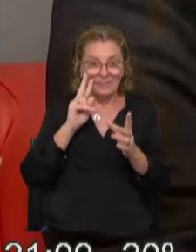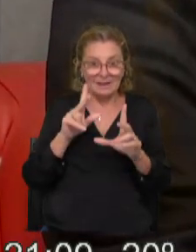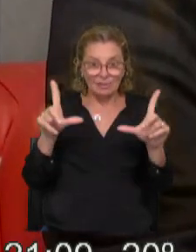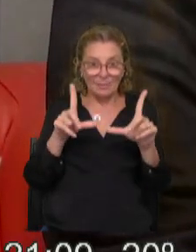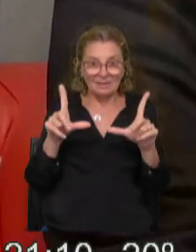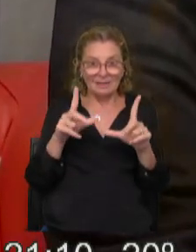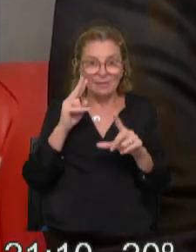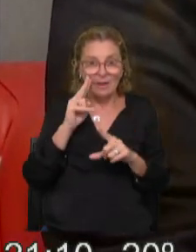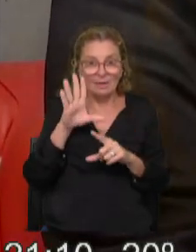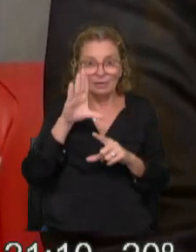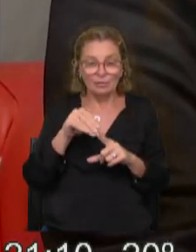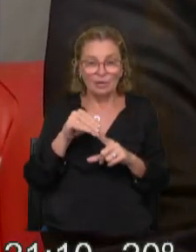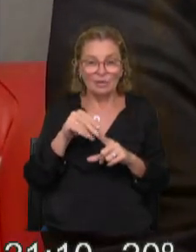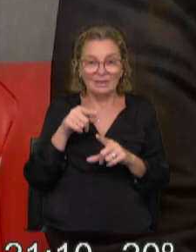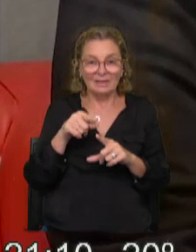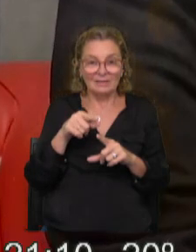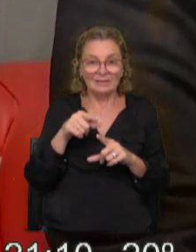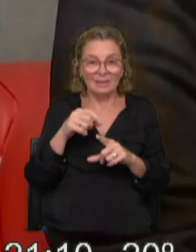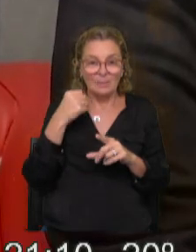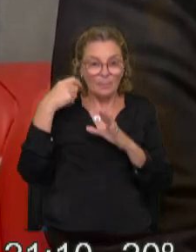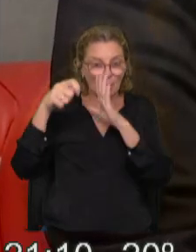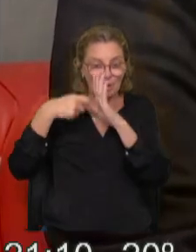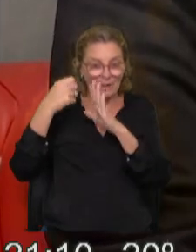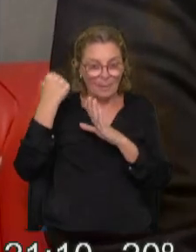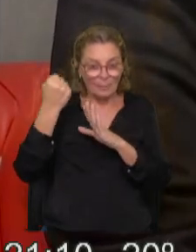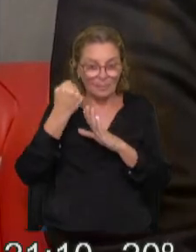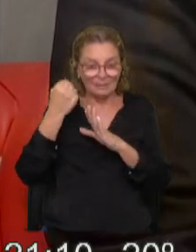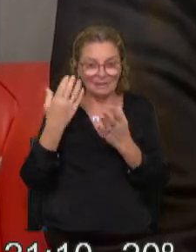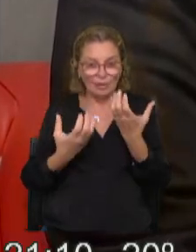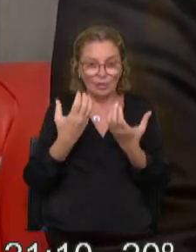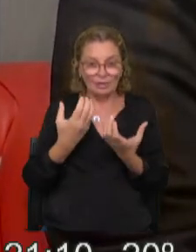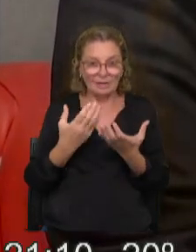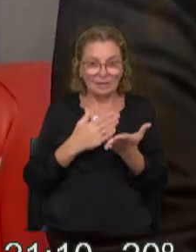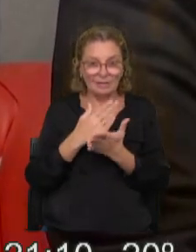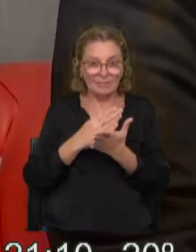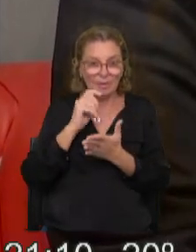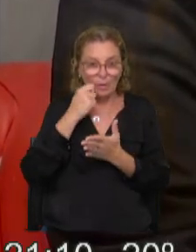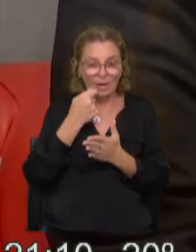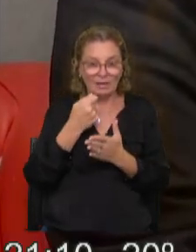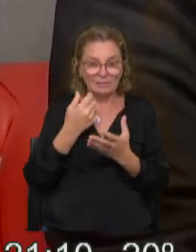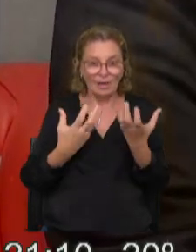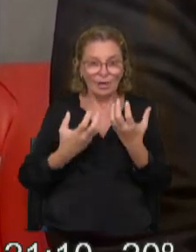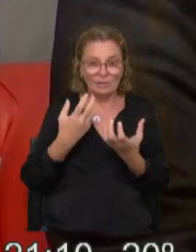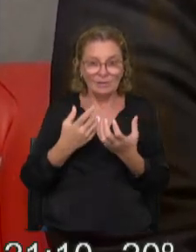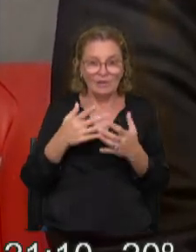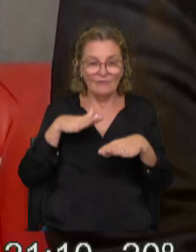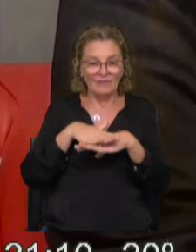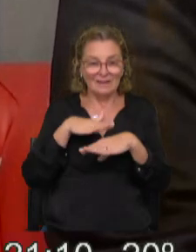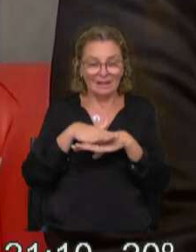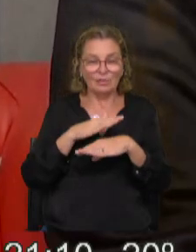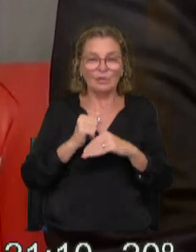pantalla para ver todo lo que va a ser ese gran, gran programa de cocina. Siempre nos encantan los programas de cocina, así que bueno,